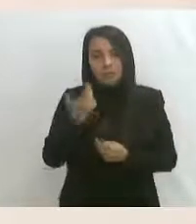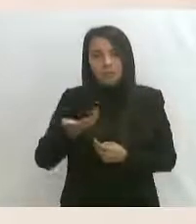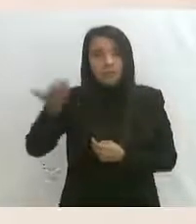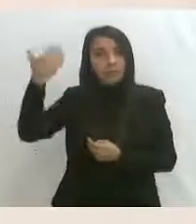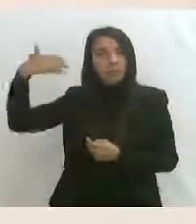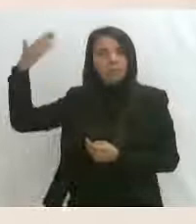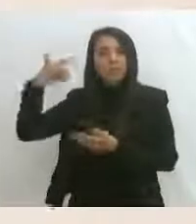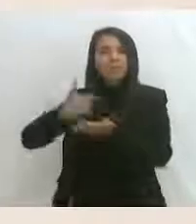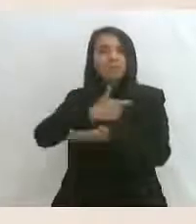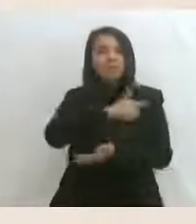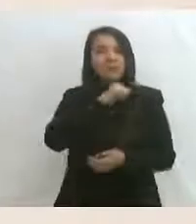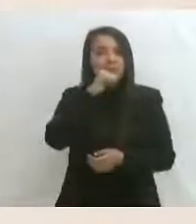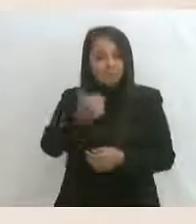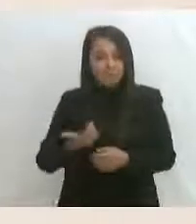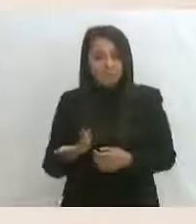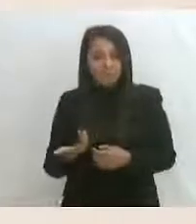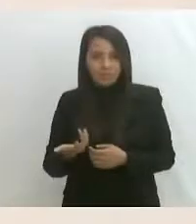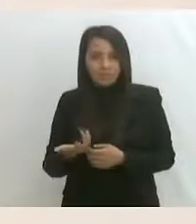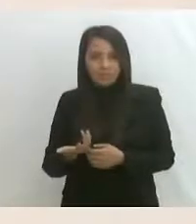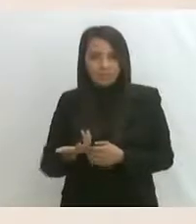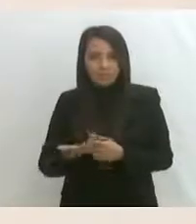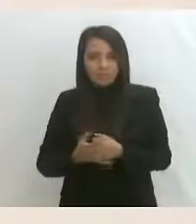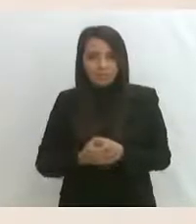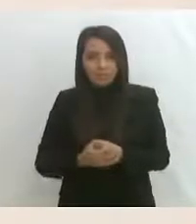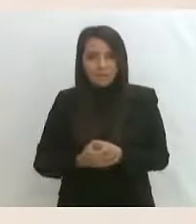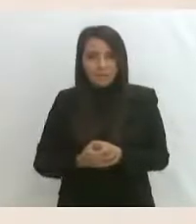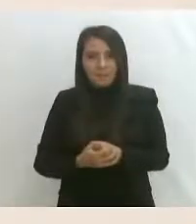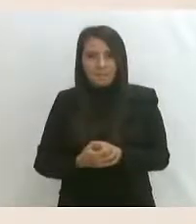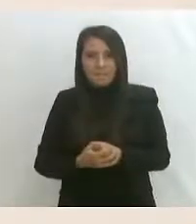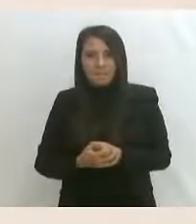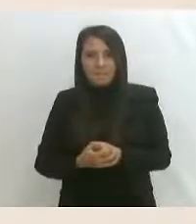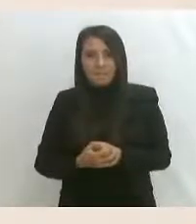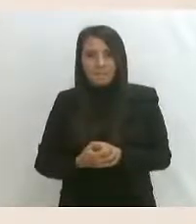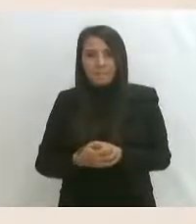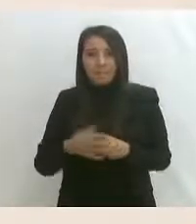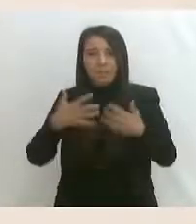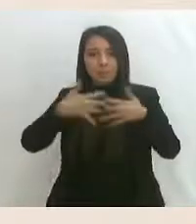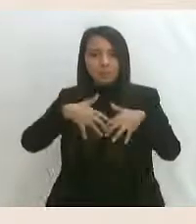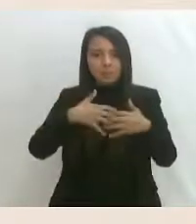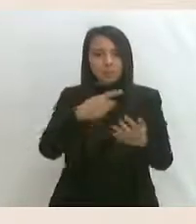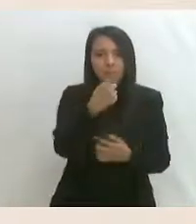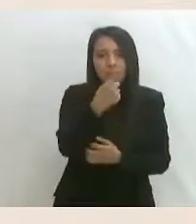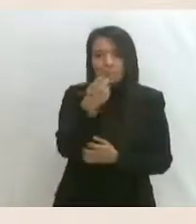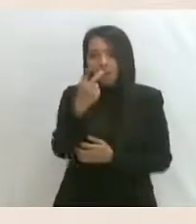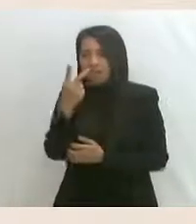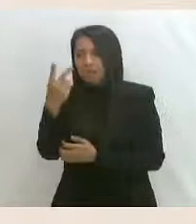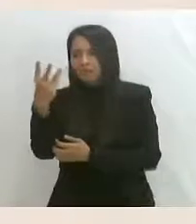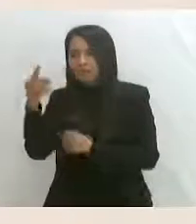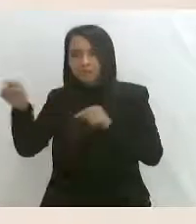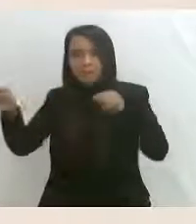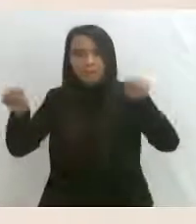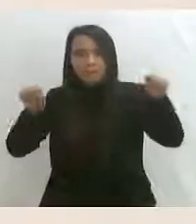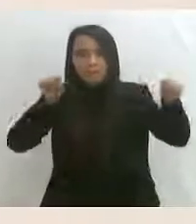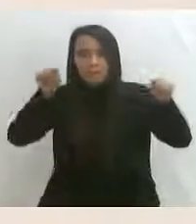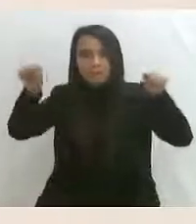Hemos cobrado a una empresa, a dos, a tres, a cada una,